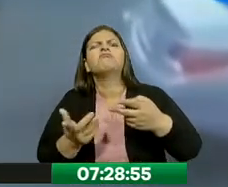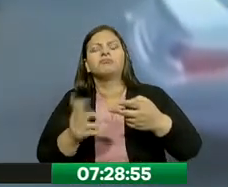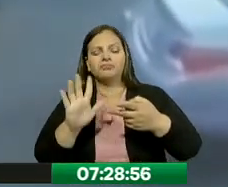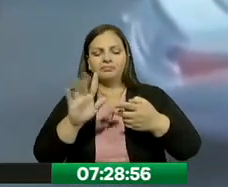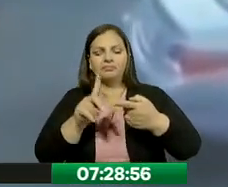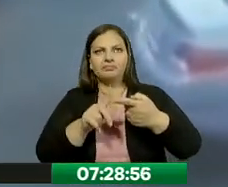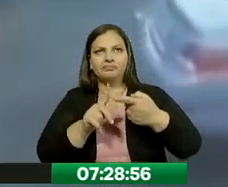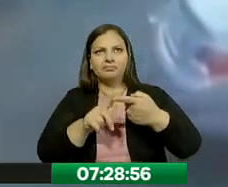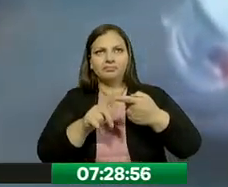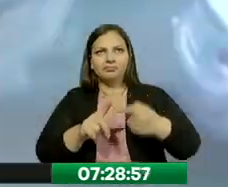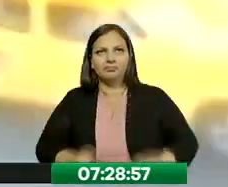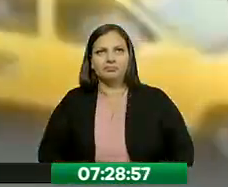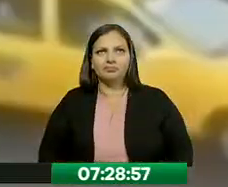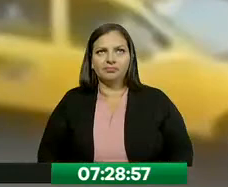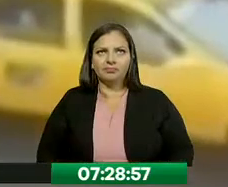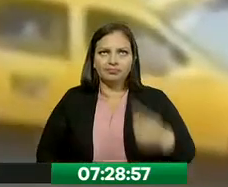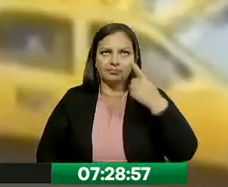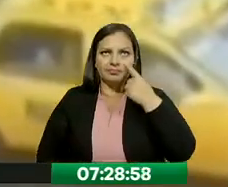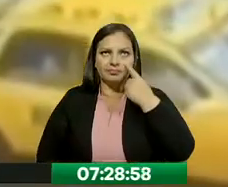Y aquí lo da.